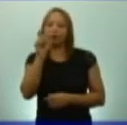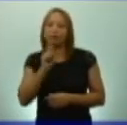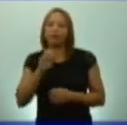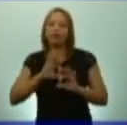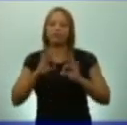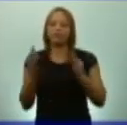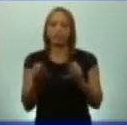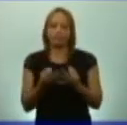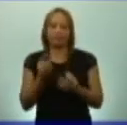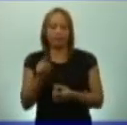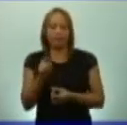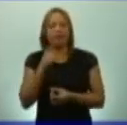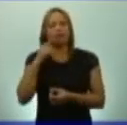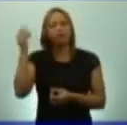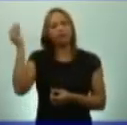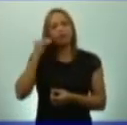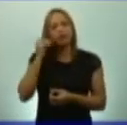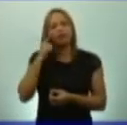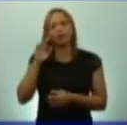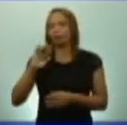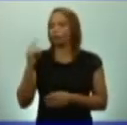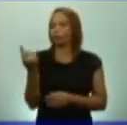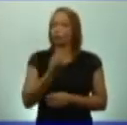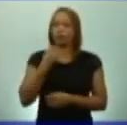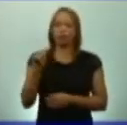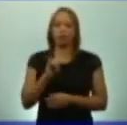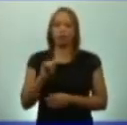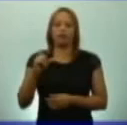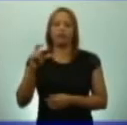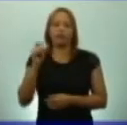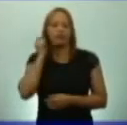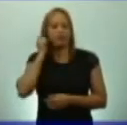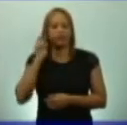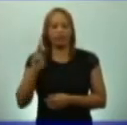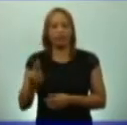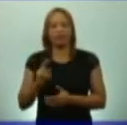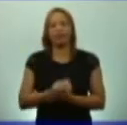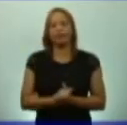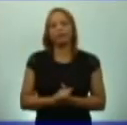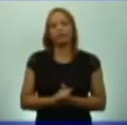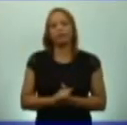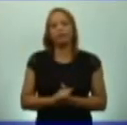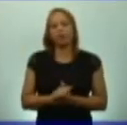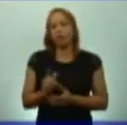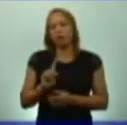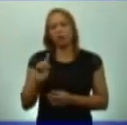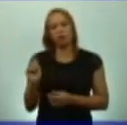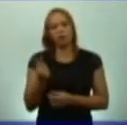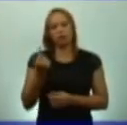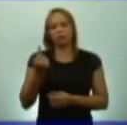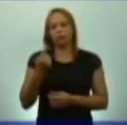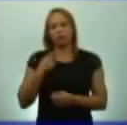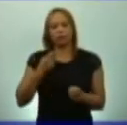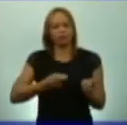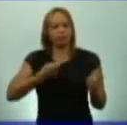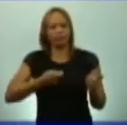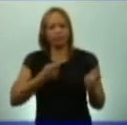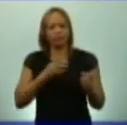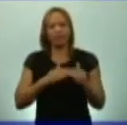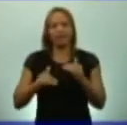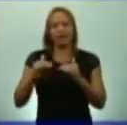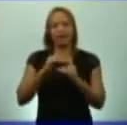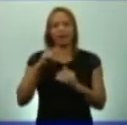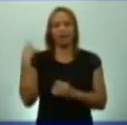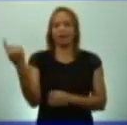seguro todos serán cederistas destacados. Pero no solo nos agredieron a nivel